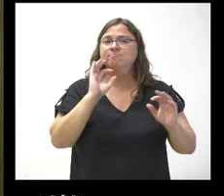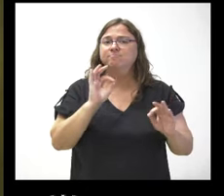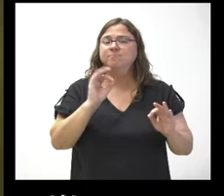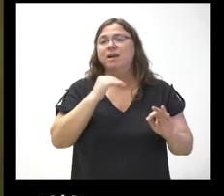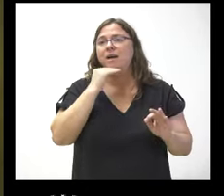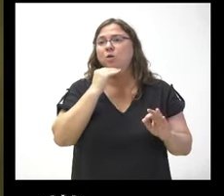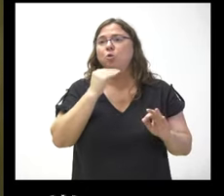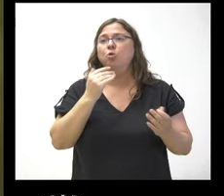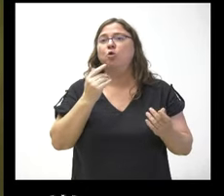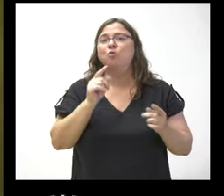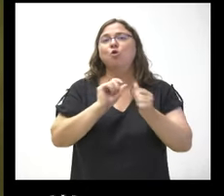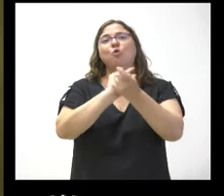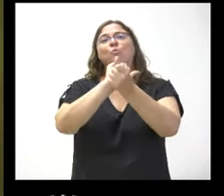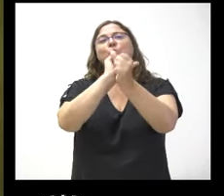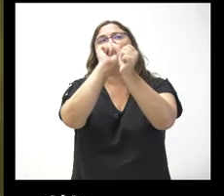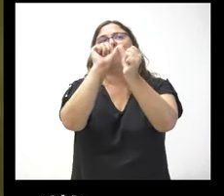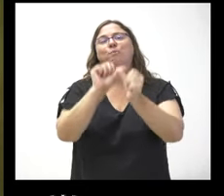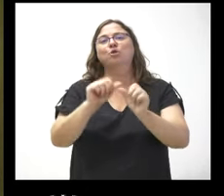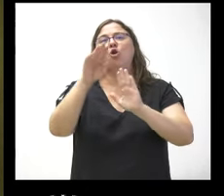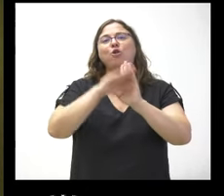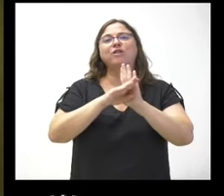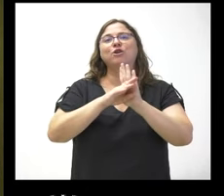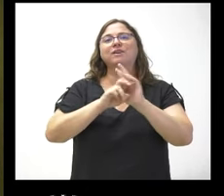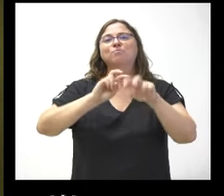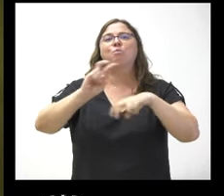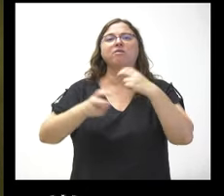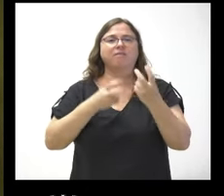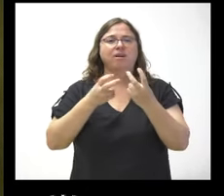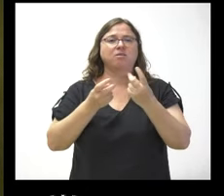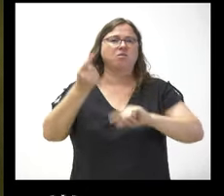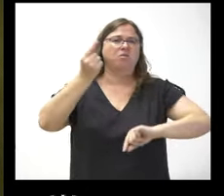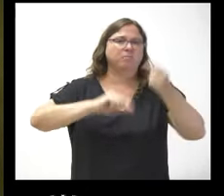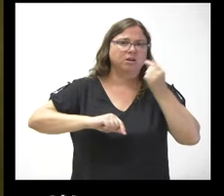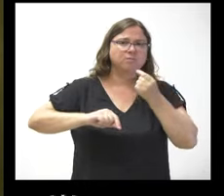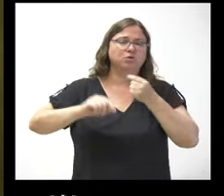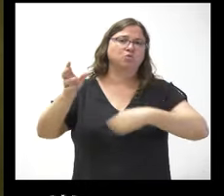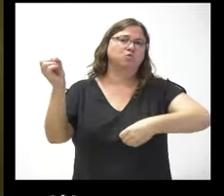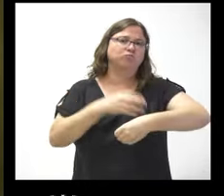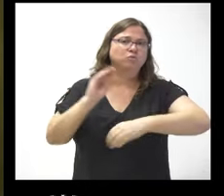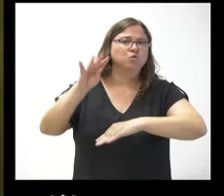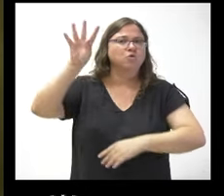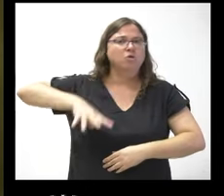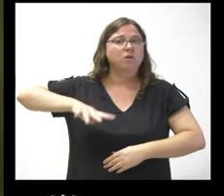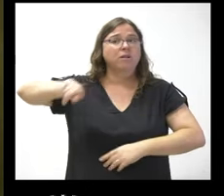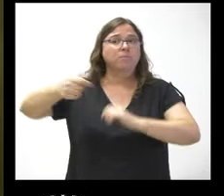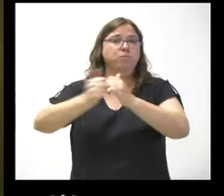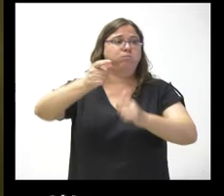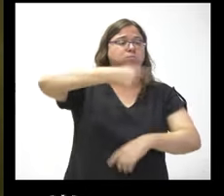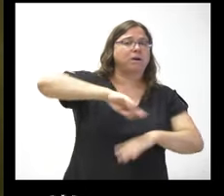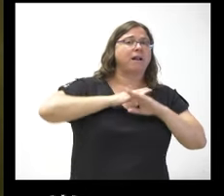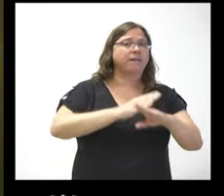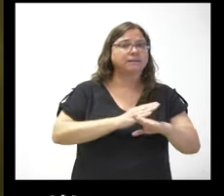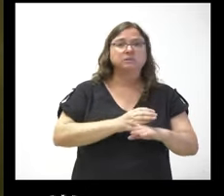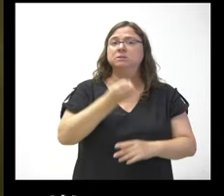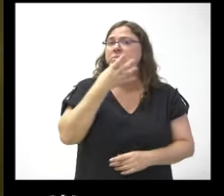un una modificación de las condiciones Eh bueno presupuestarias de recaudación de Cataluña que después Se podrían generalizar al resto de comunidades si lo verían con